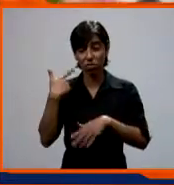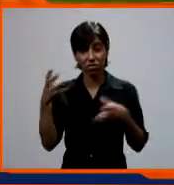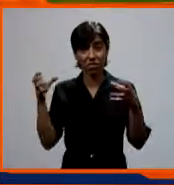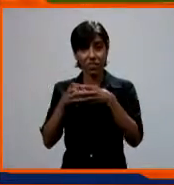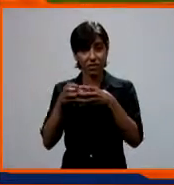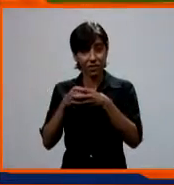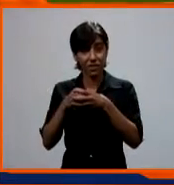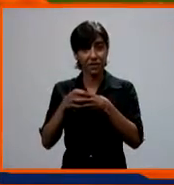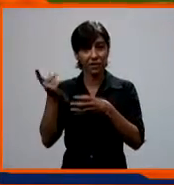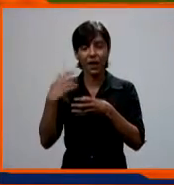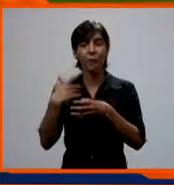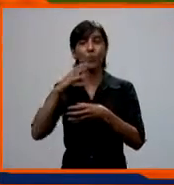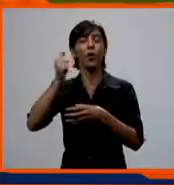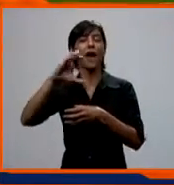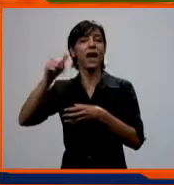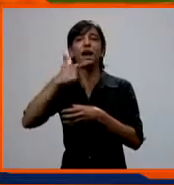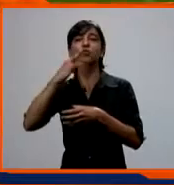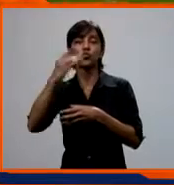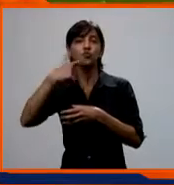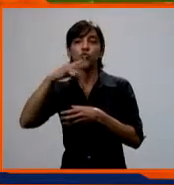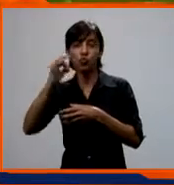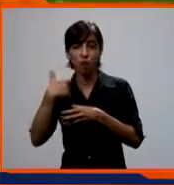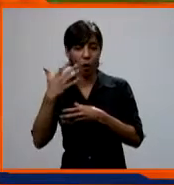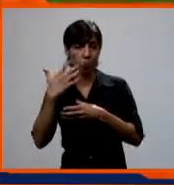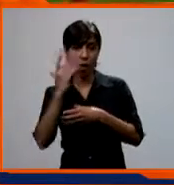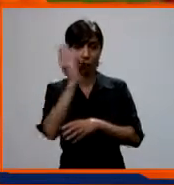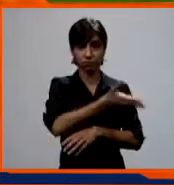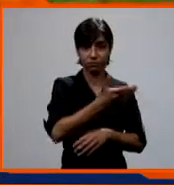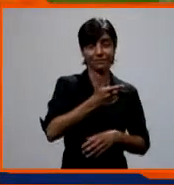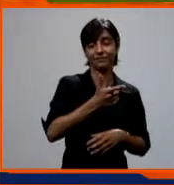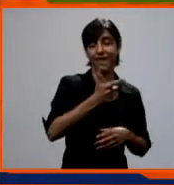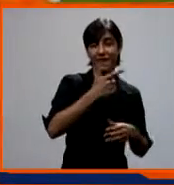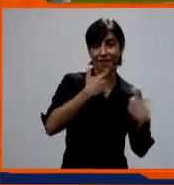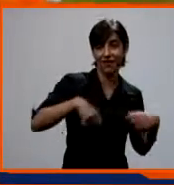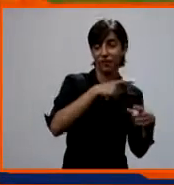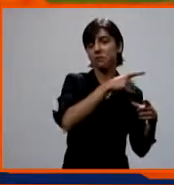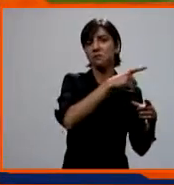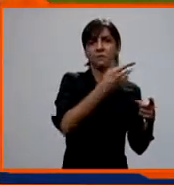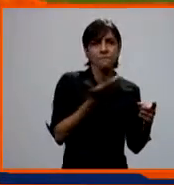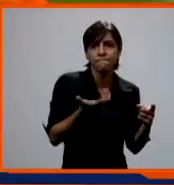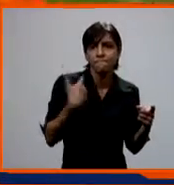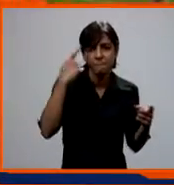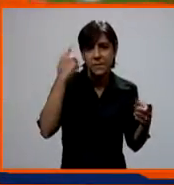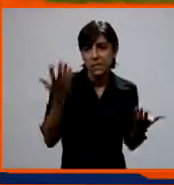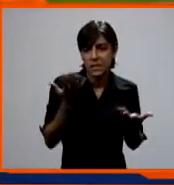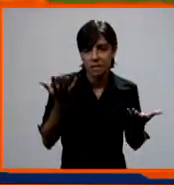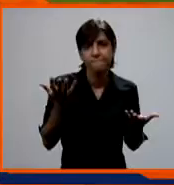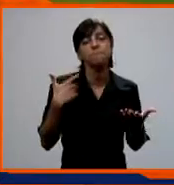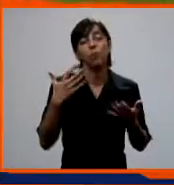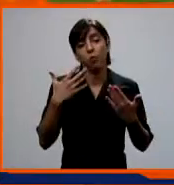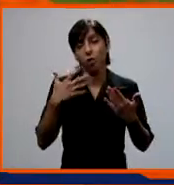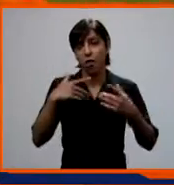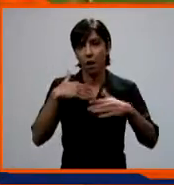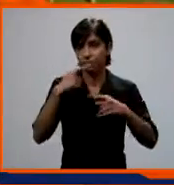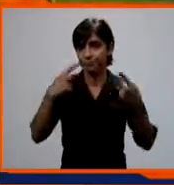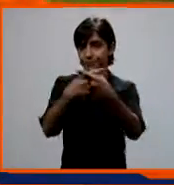si le ganaba a Barraca Central, conseguía esa plaza directa y lo llevaba a los Andes a jugar el reducido. Algo de calma en el cuarto minuto